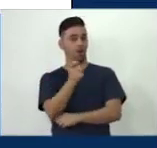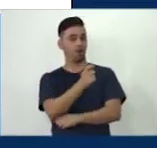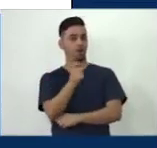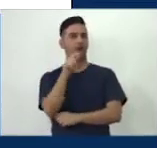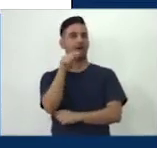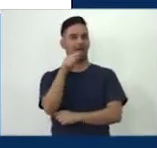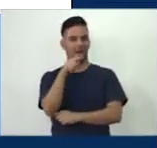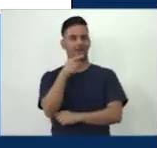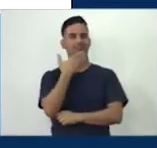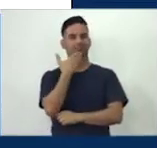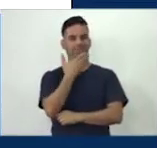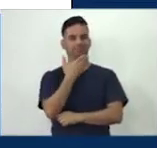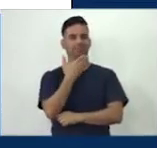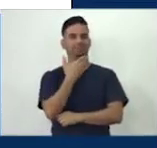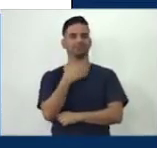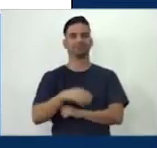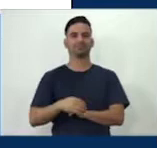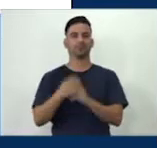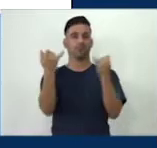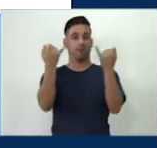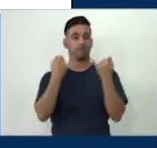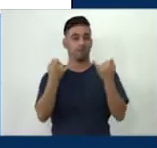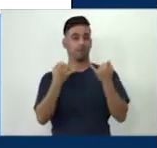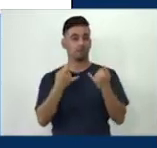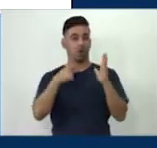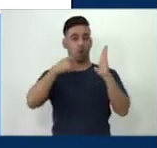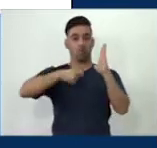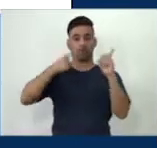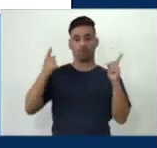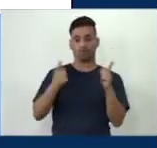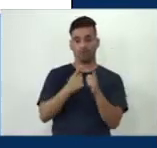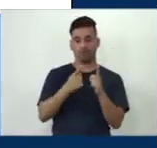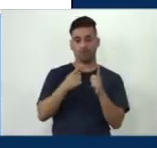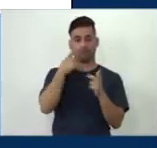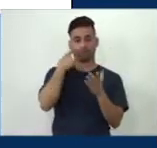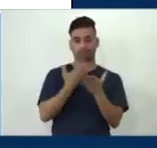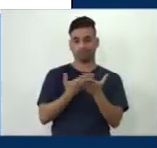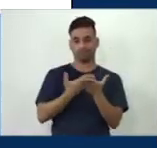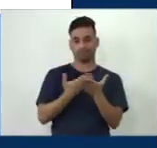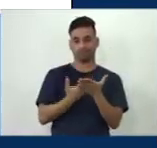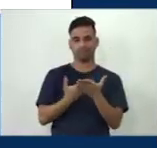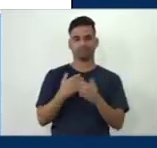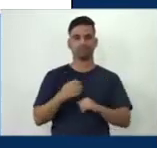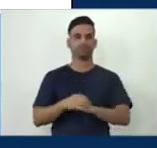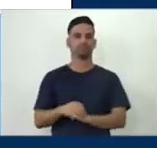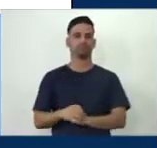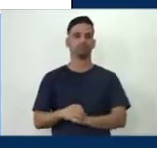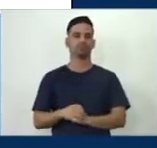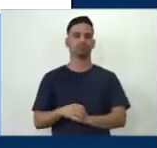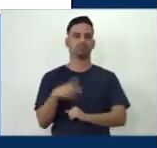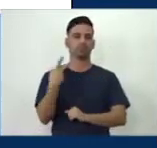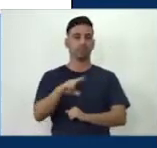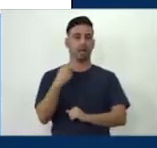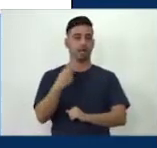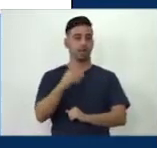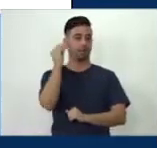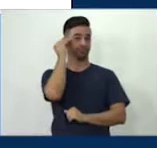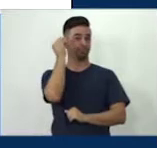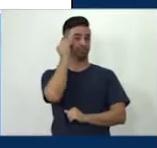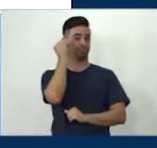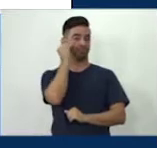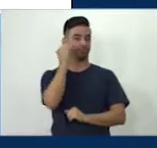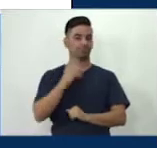aparecen estos temas desarrollados con videos, imágenes, ejercicios resueltos, actividades de aprendizaje y ejercicios